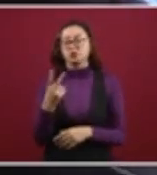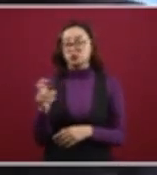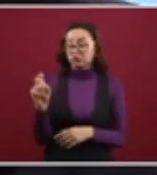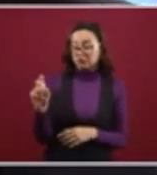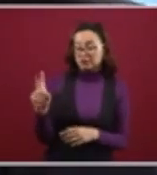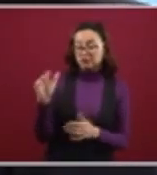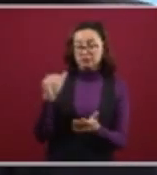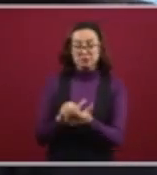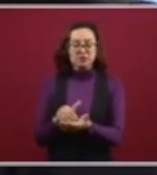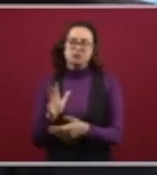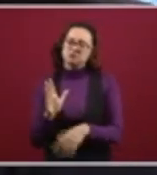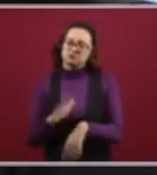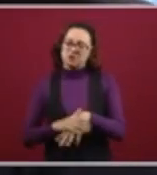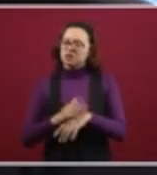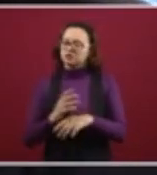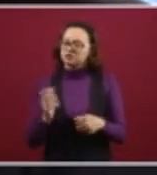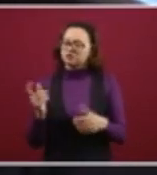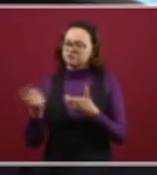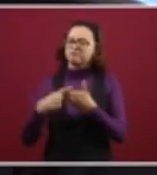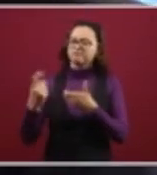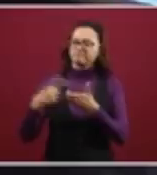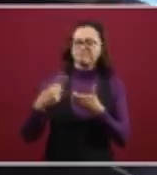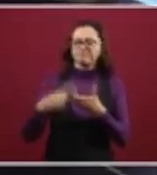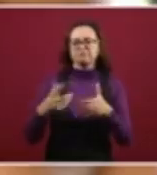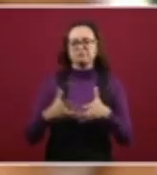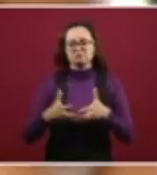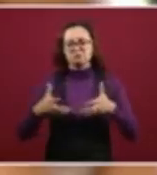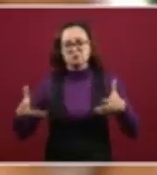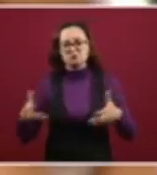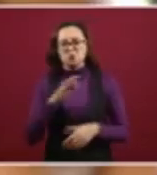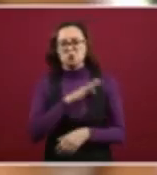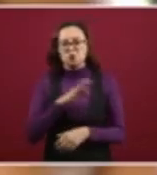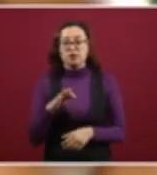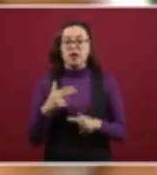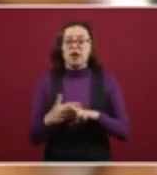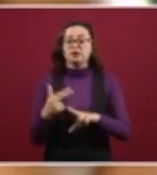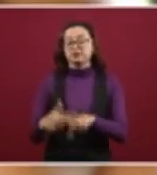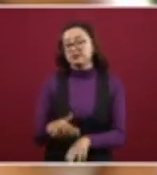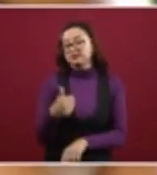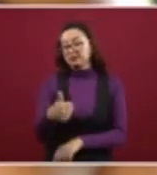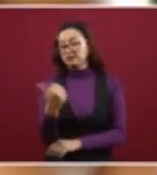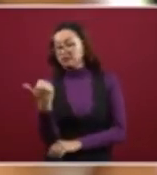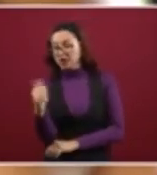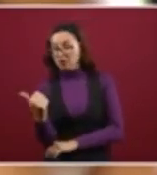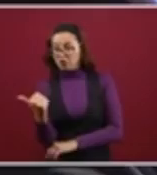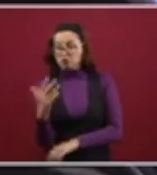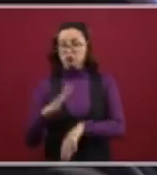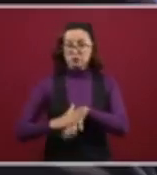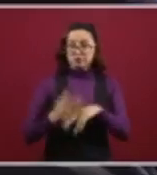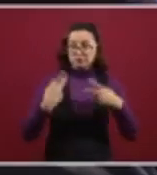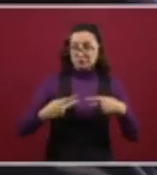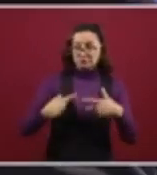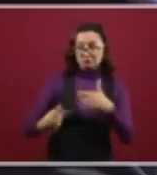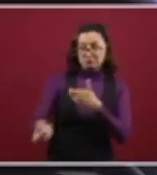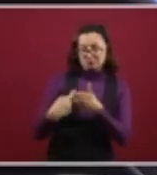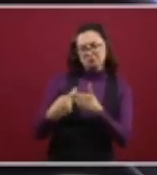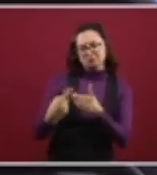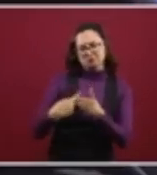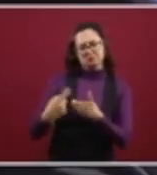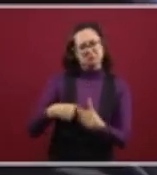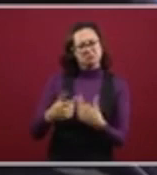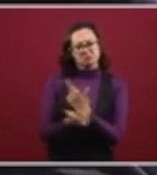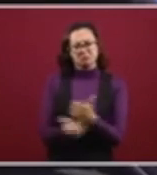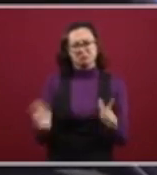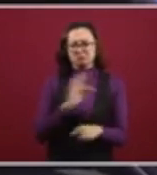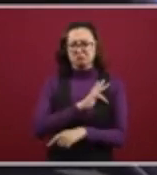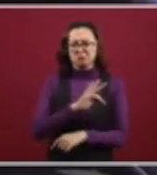Pero por eso hemos dejado este margen hasta el día 6 para poder plenamente cerrar y no dejar por fuera